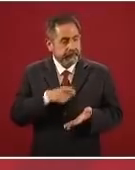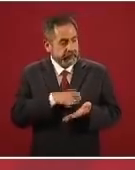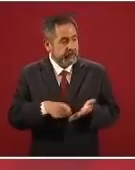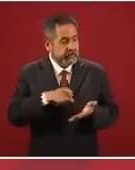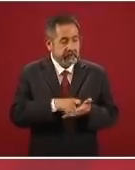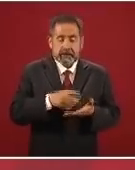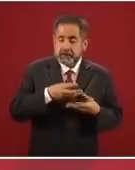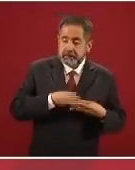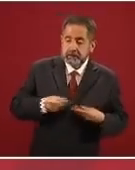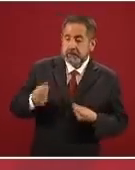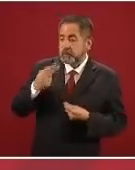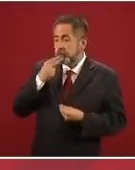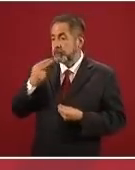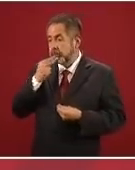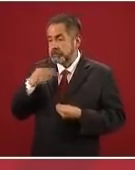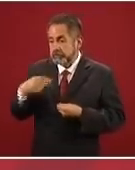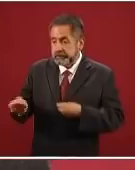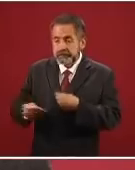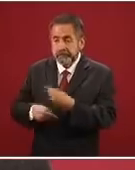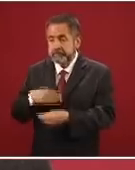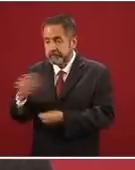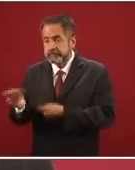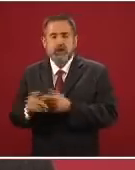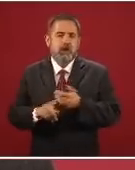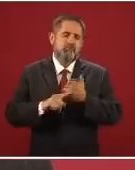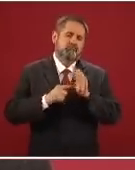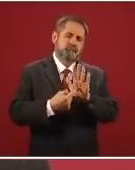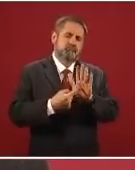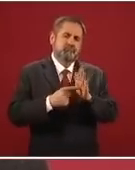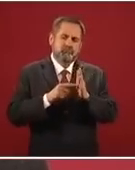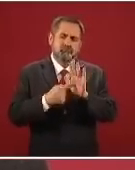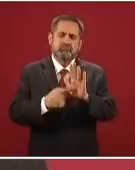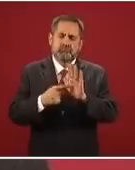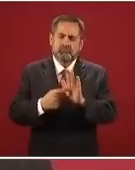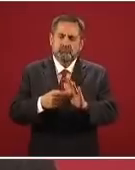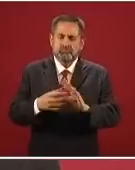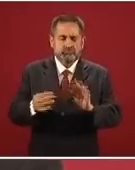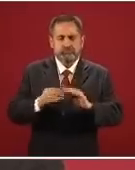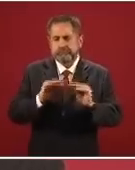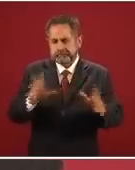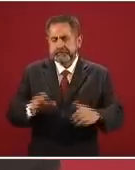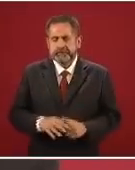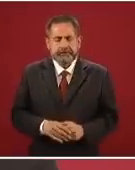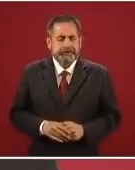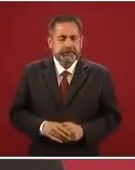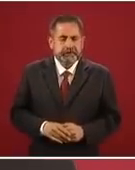entregando, devolviendo a la gente.